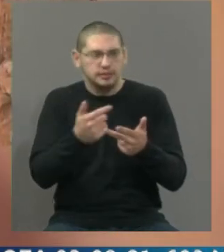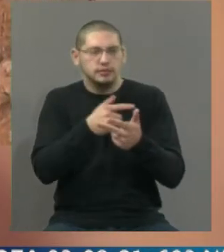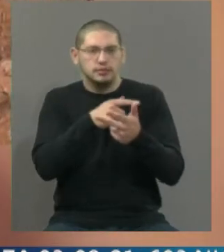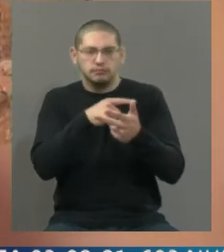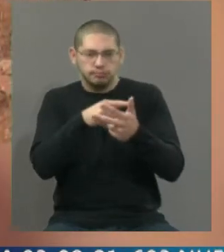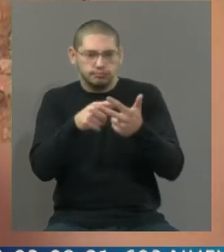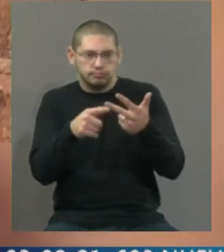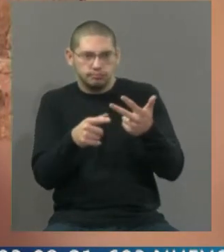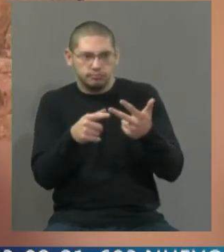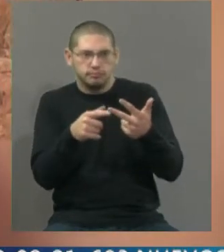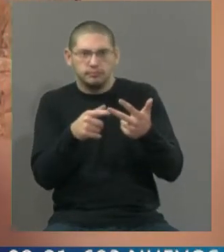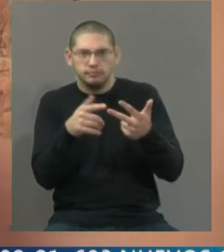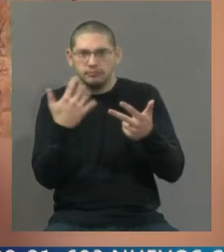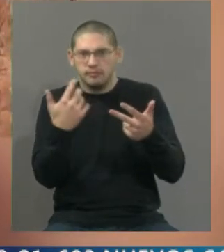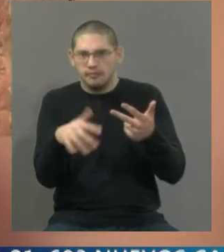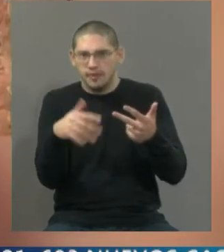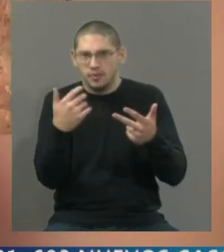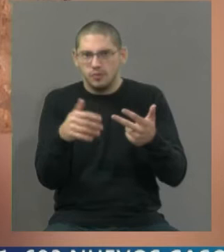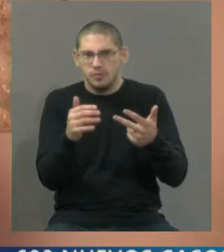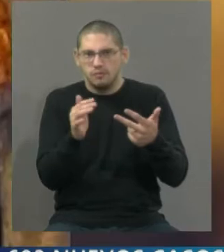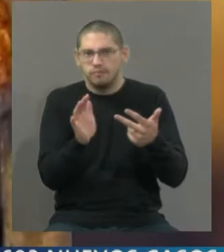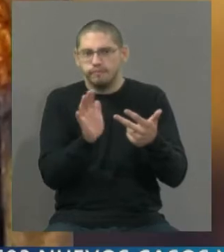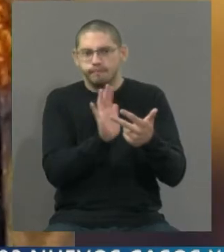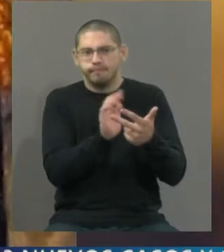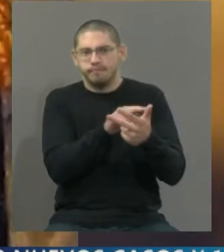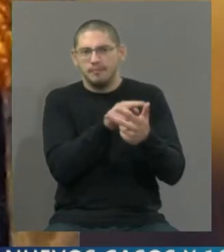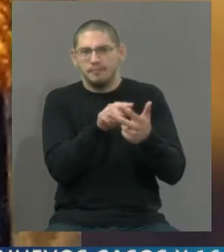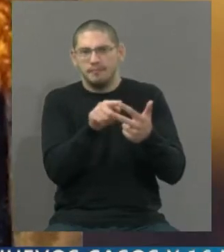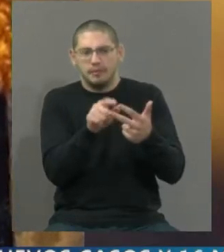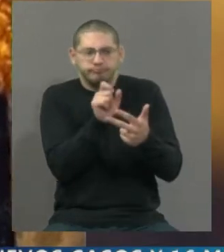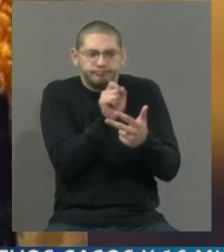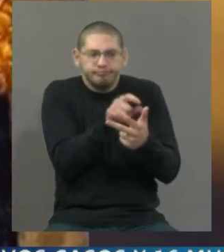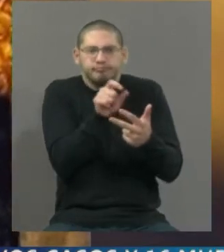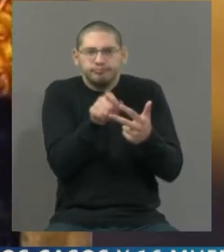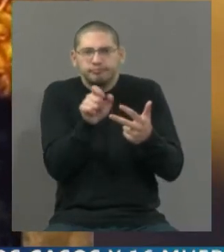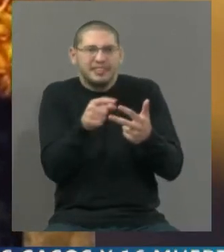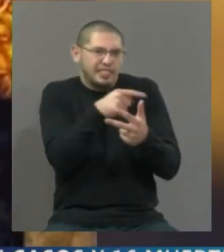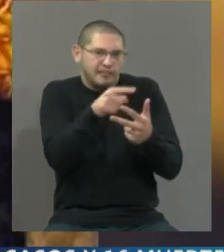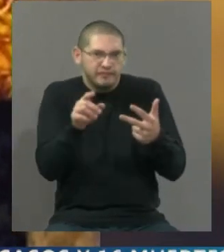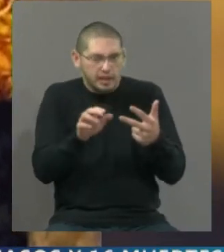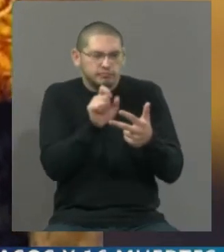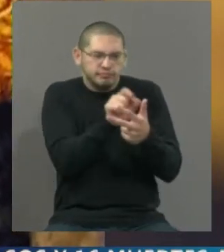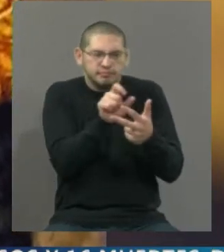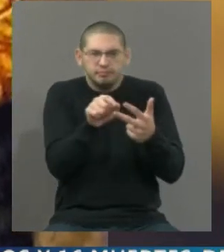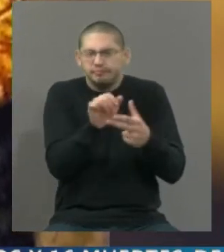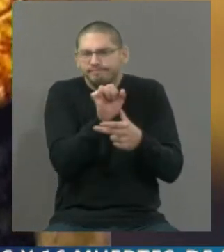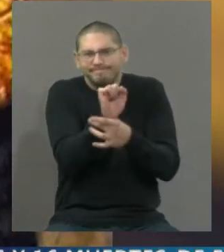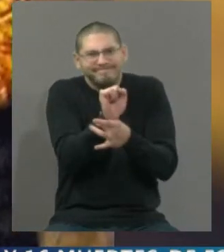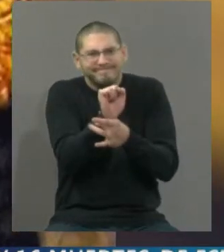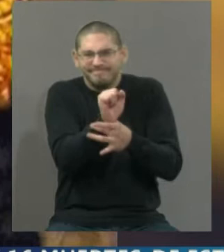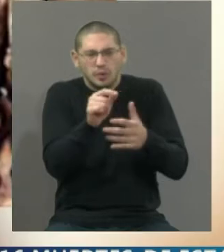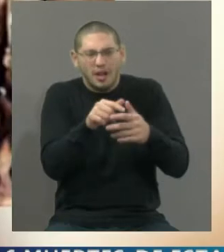eran grandes, o cada uno se destacaba en lo que hacía, y con ellos